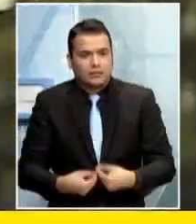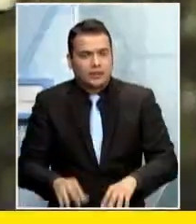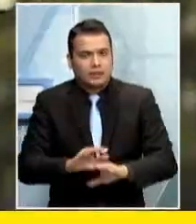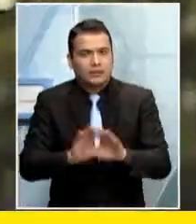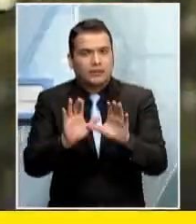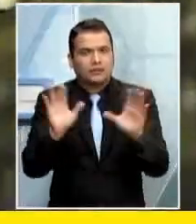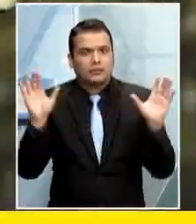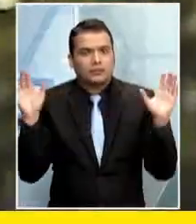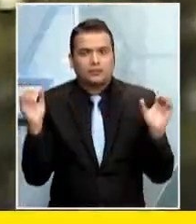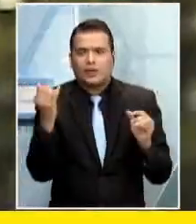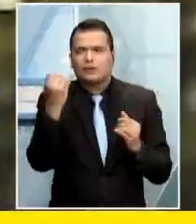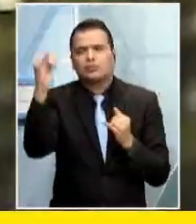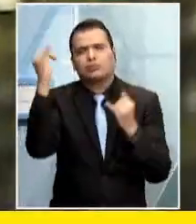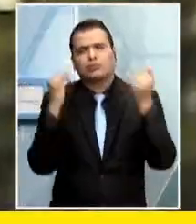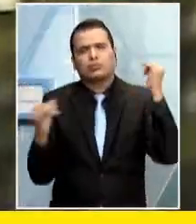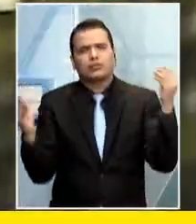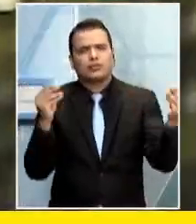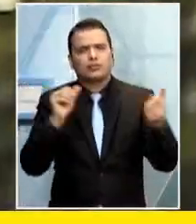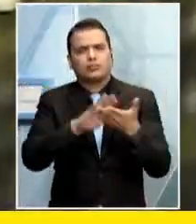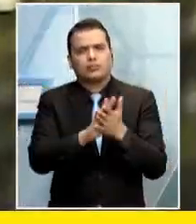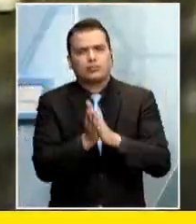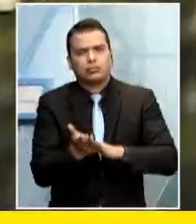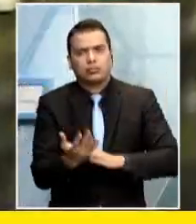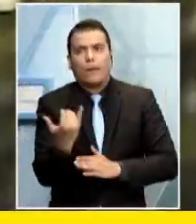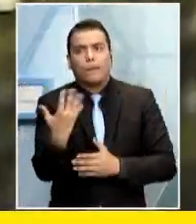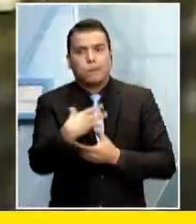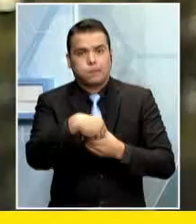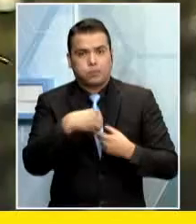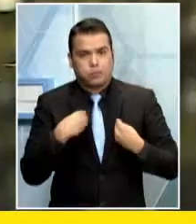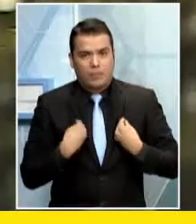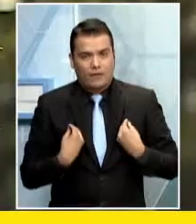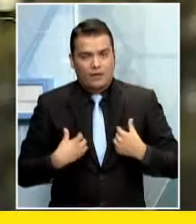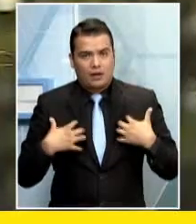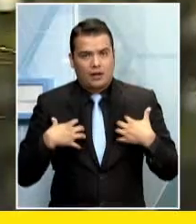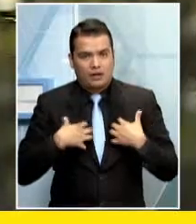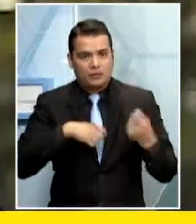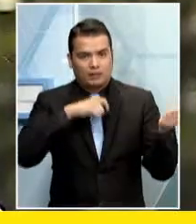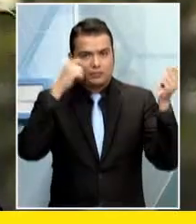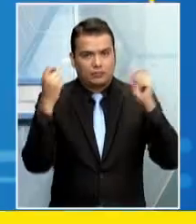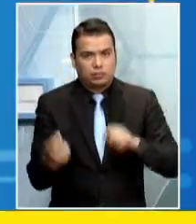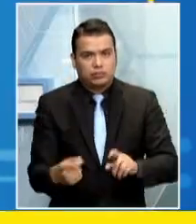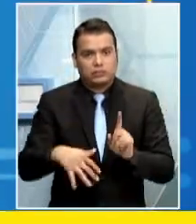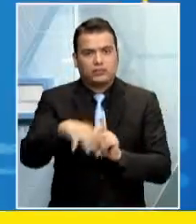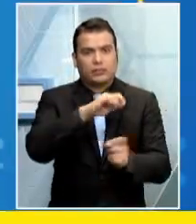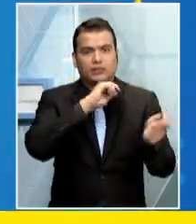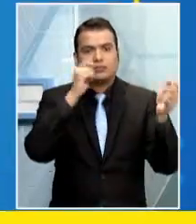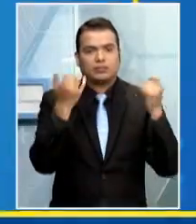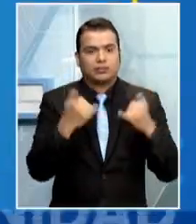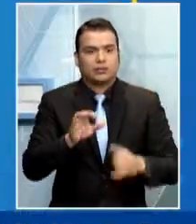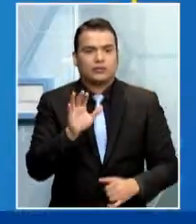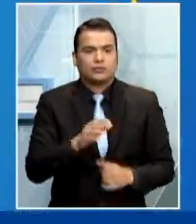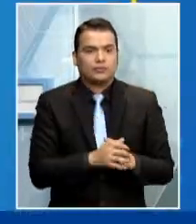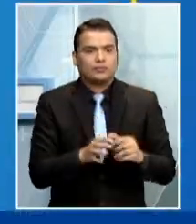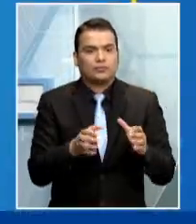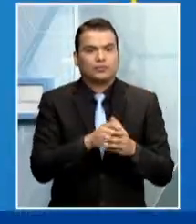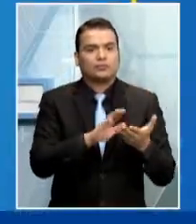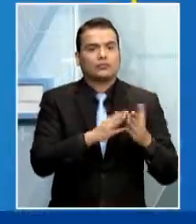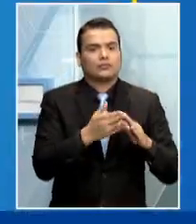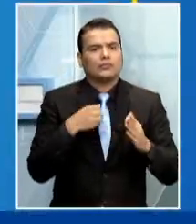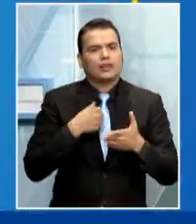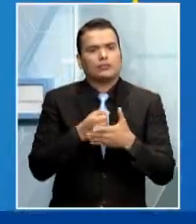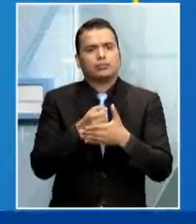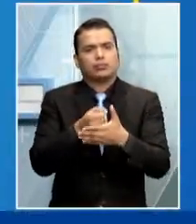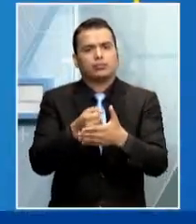retira el bosque y todas las especies animales que viven modifica el clima local pese a los esfuerzos de la comunidad por